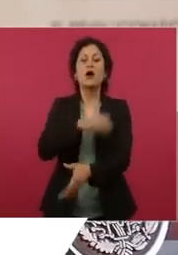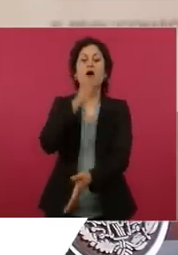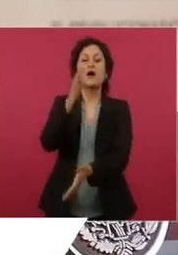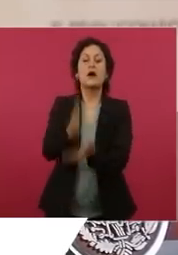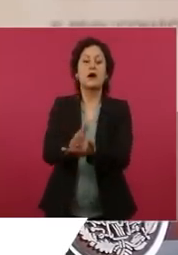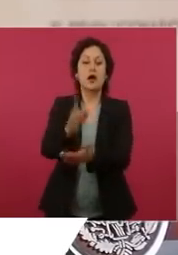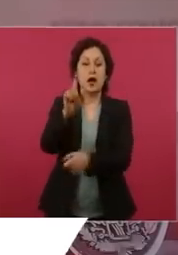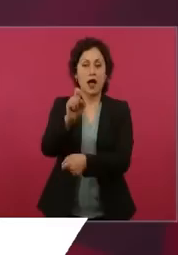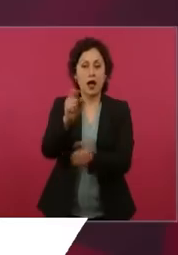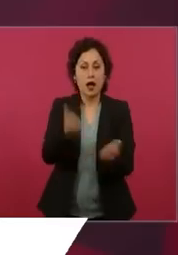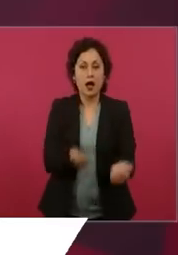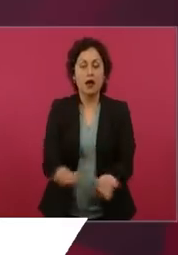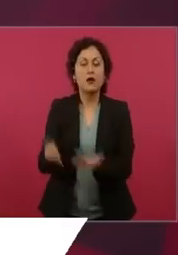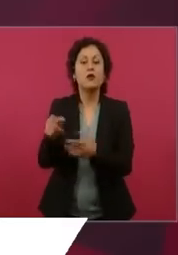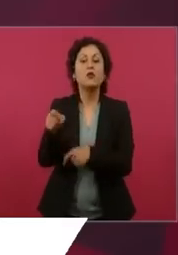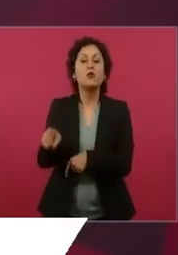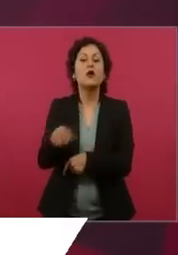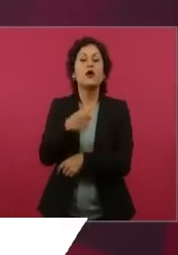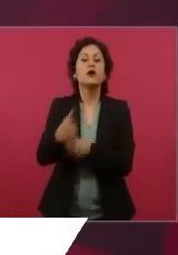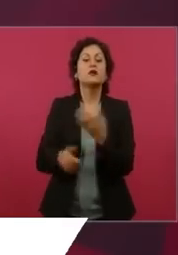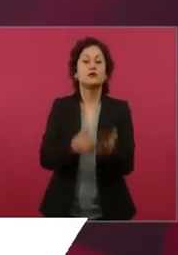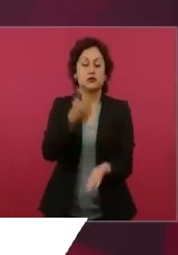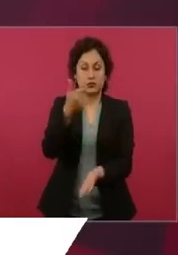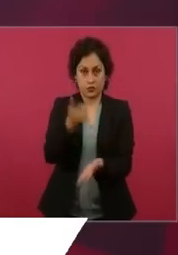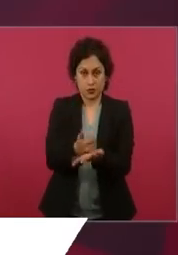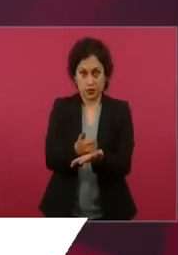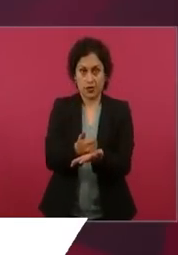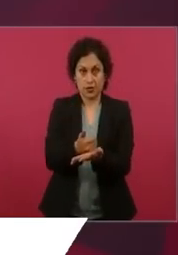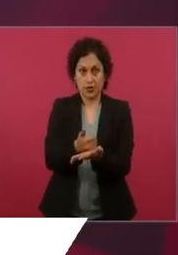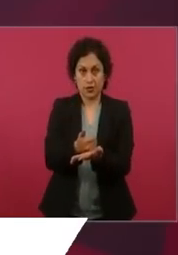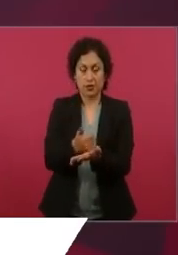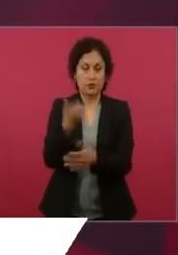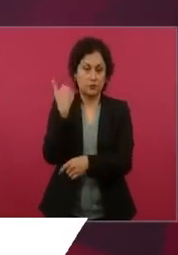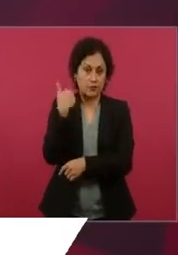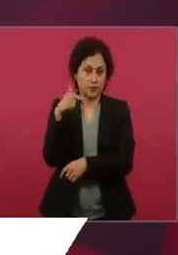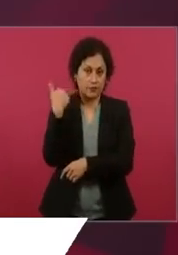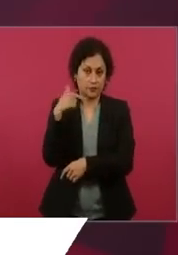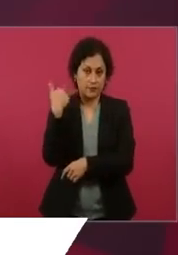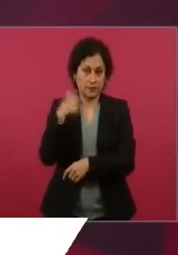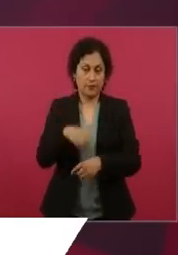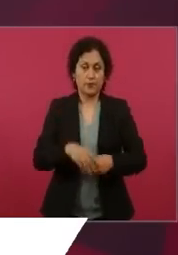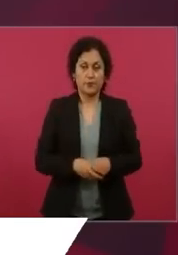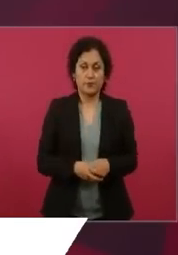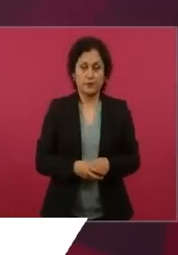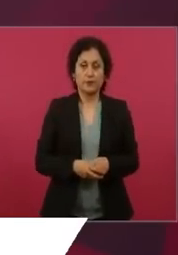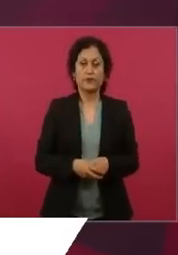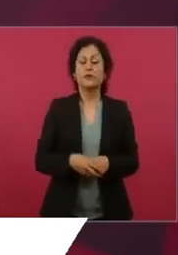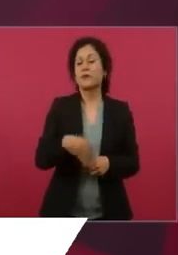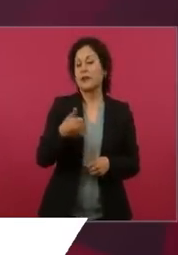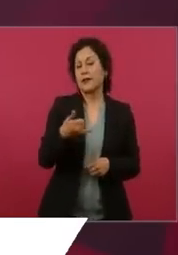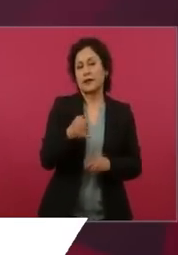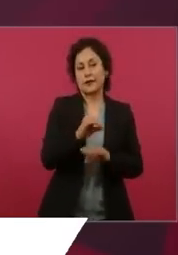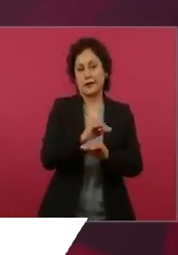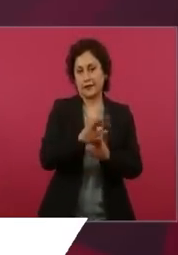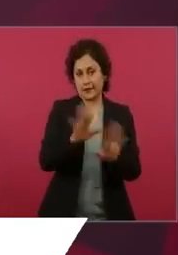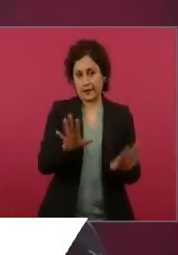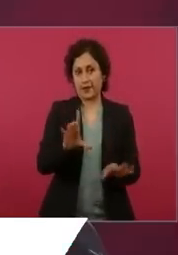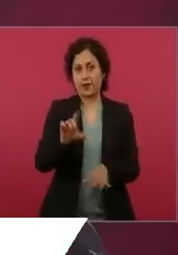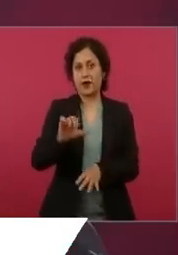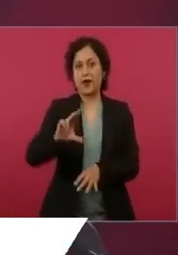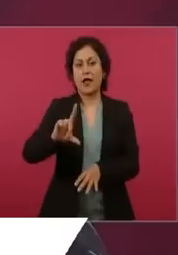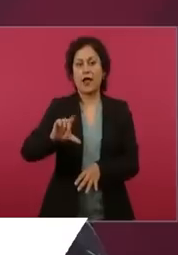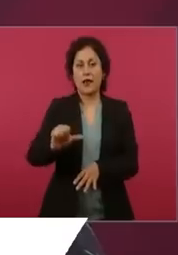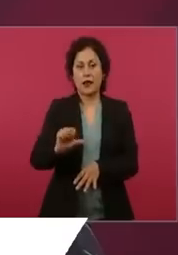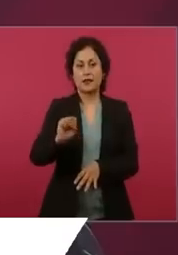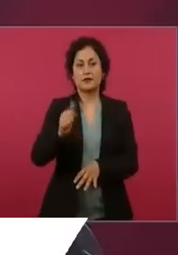este periodista Ricardo Rocha que el día de ayer pues se ha informado la lamentable pérdida ya falleció